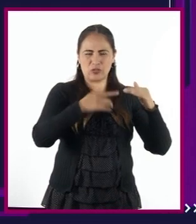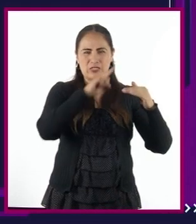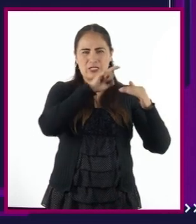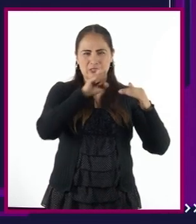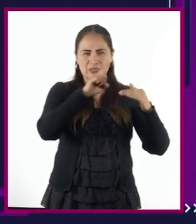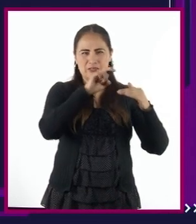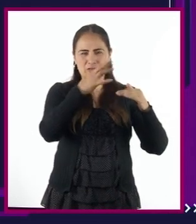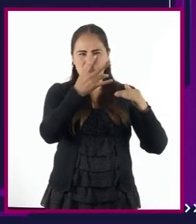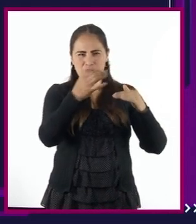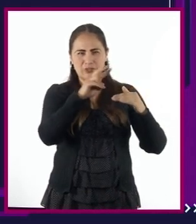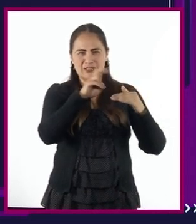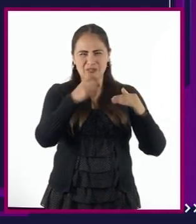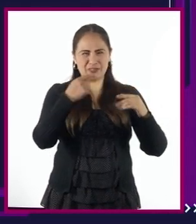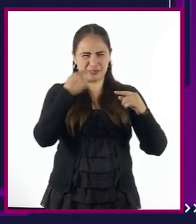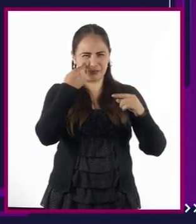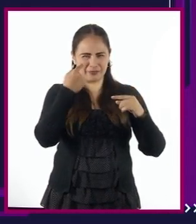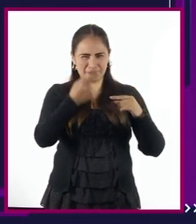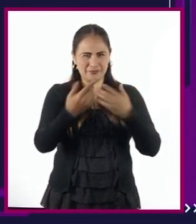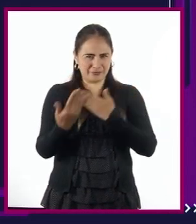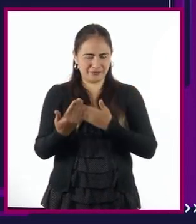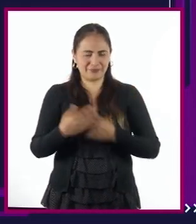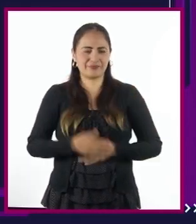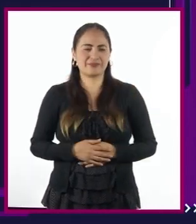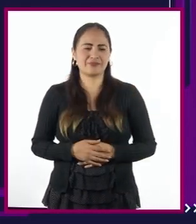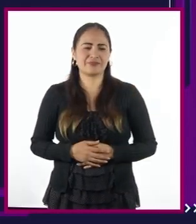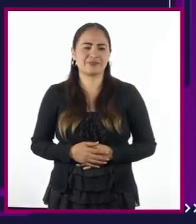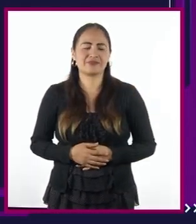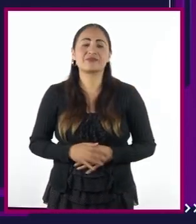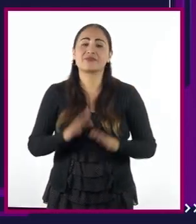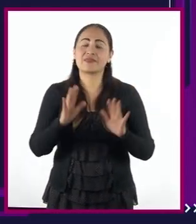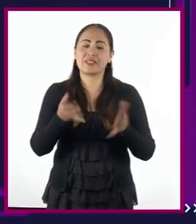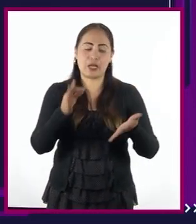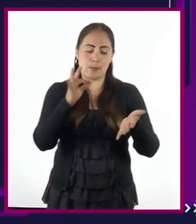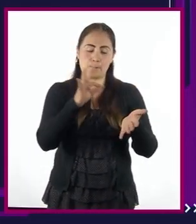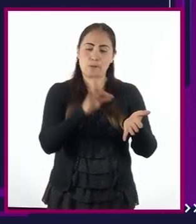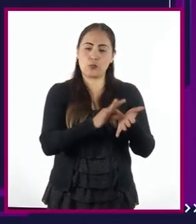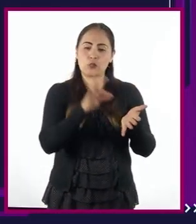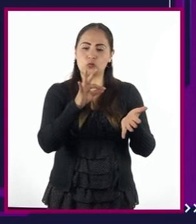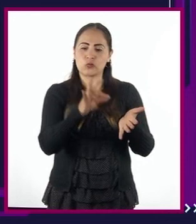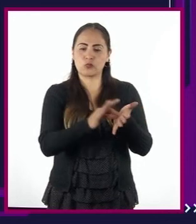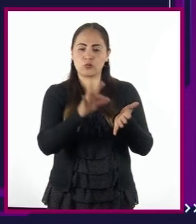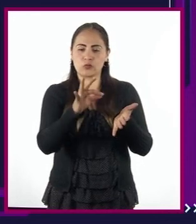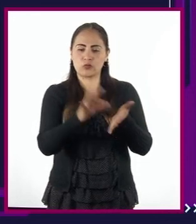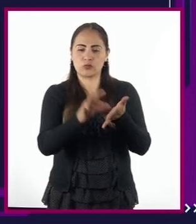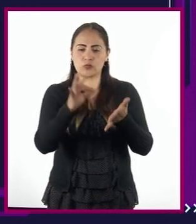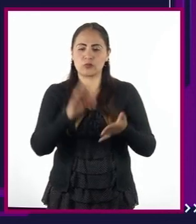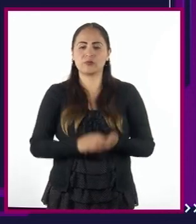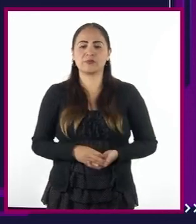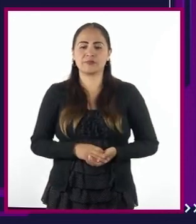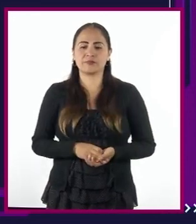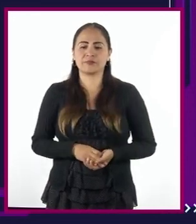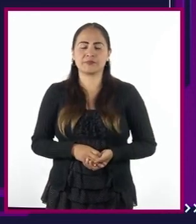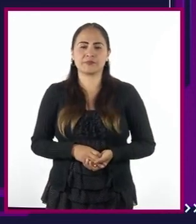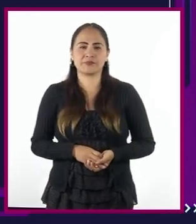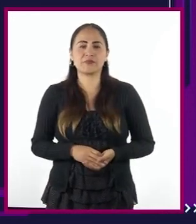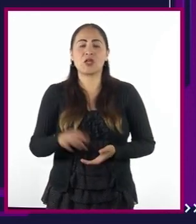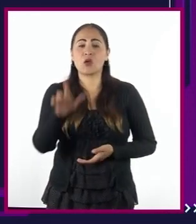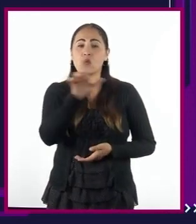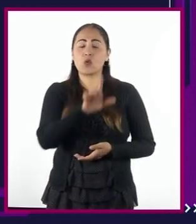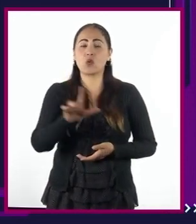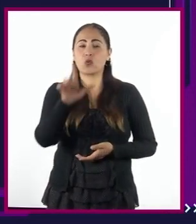imagen. Ahora vamos colocando los puntos en la gráfica de acuerdo a los datos. El